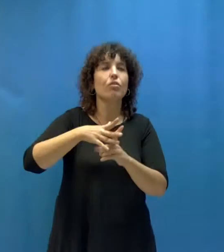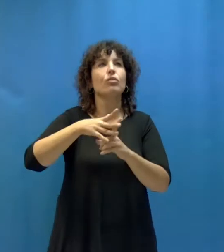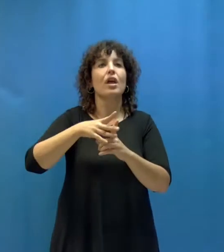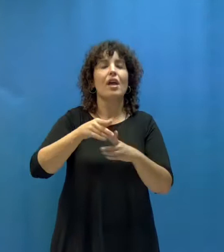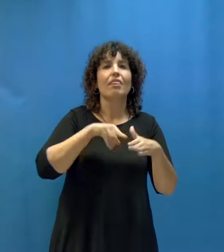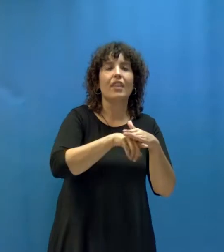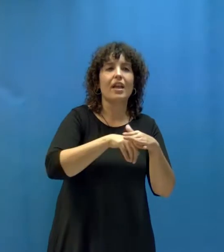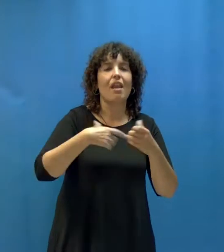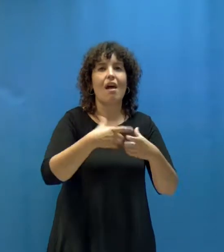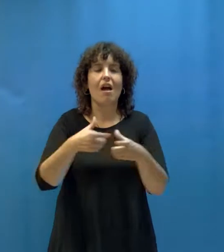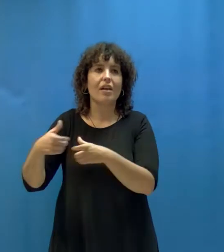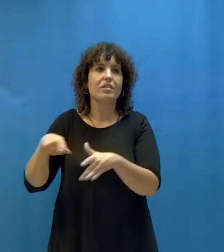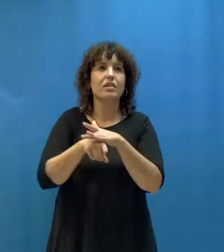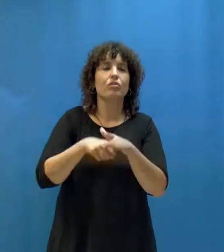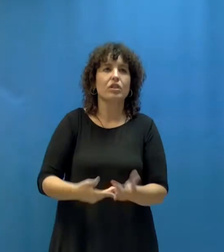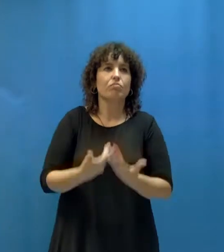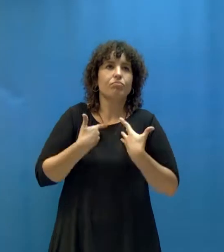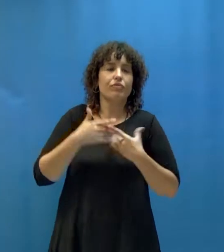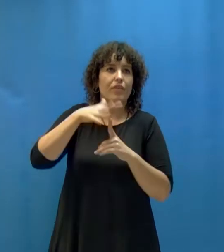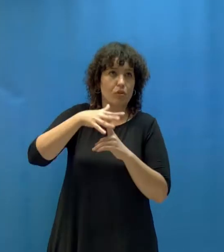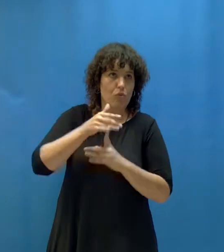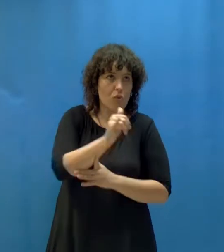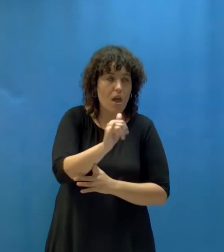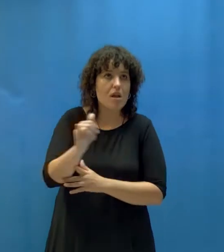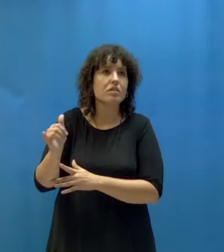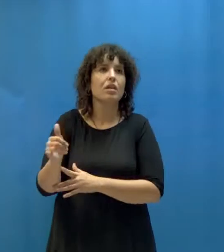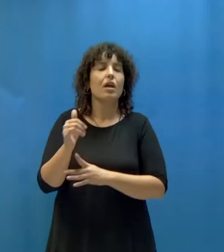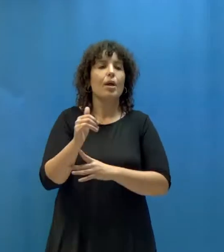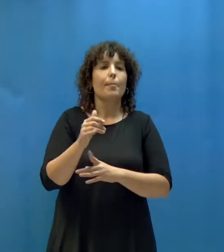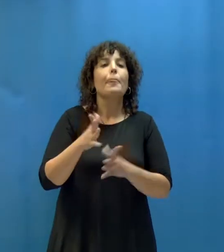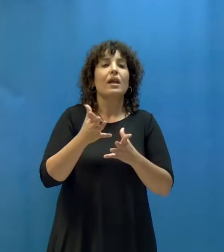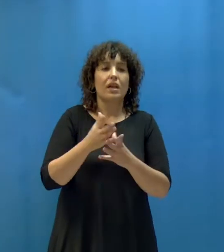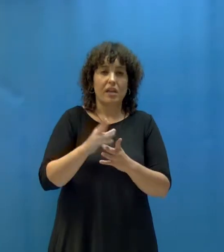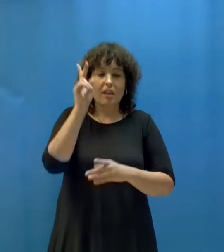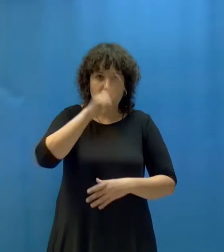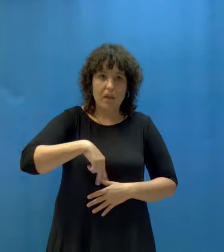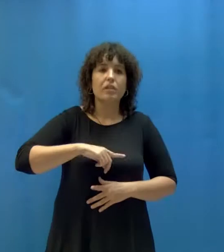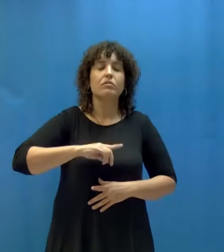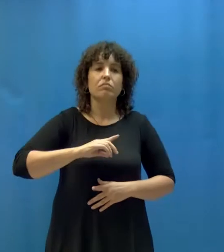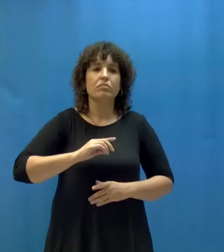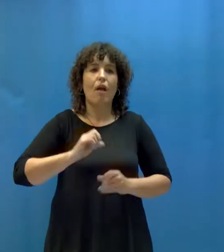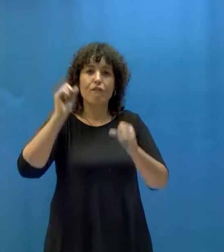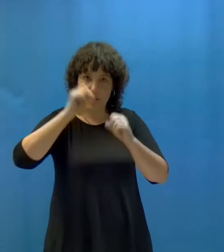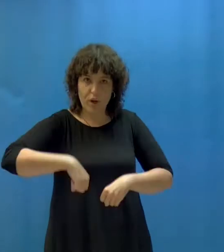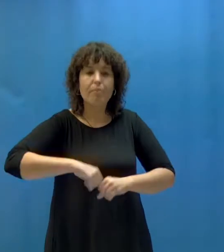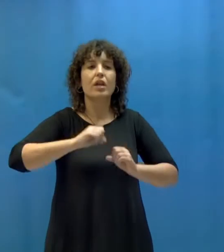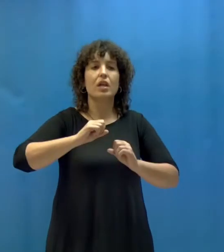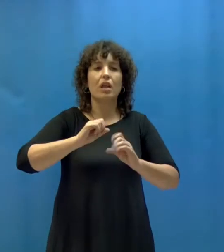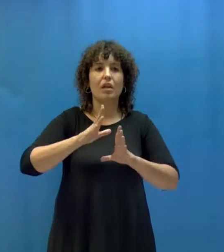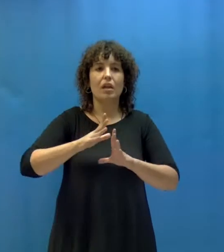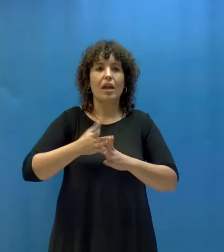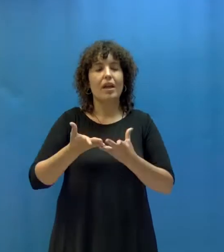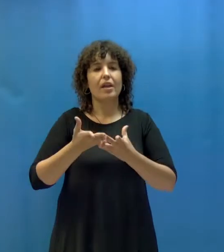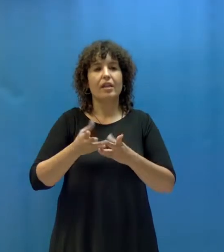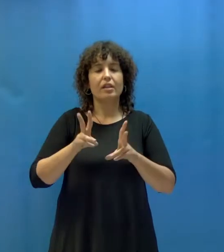y la concejalía responsable. Y no obstante, los informes desfavorables tanto del negocio de facturación y la fiscalización previa limitada de la intervención